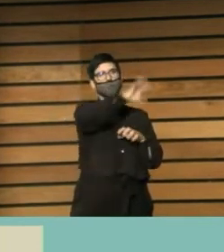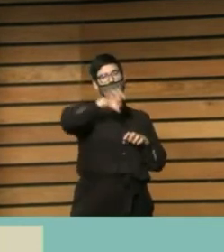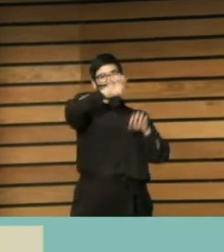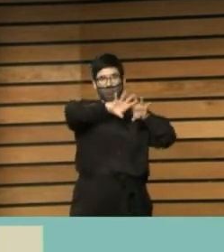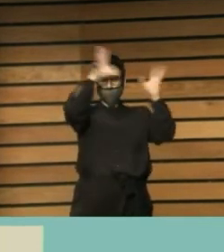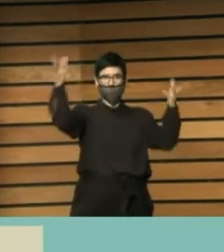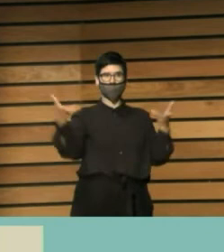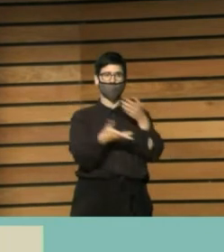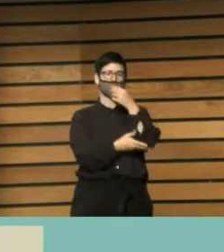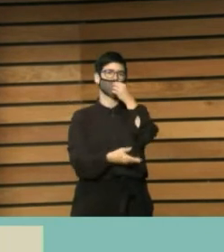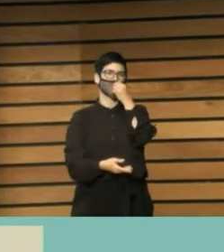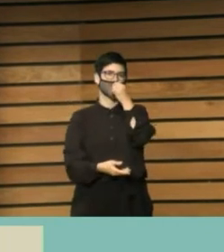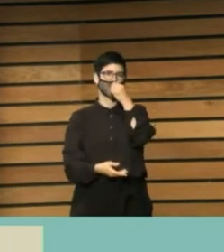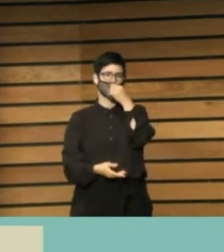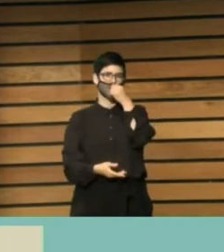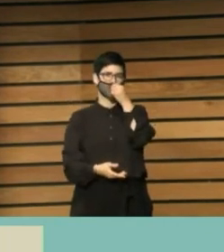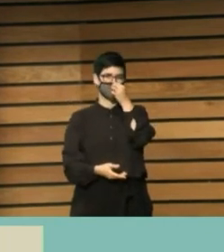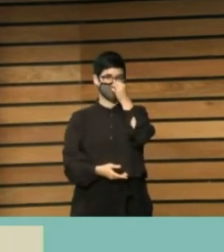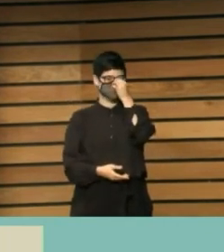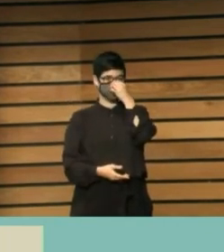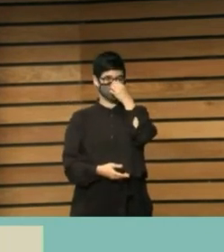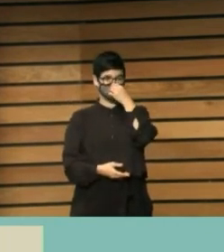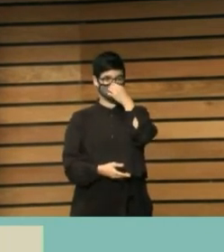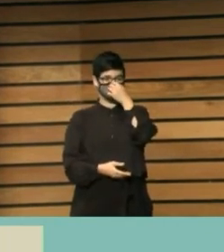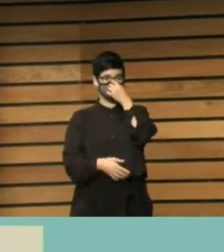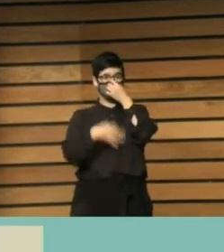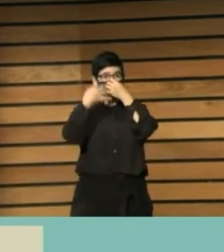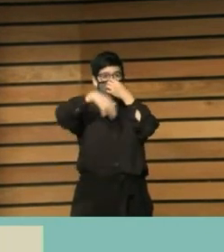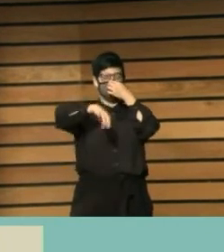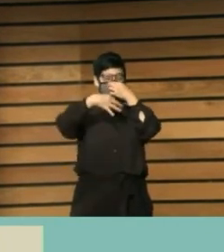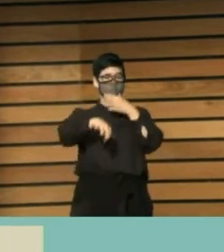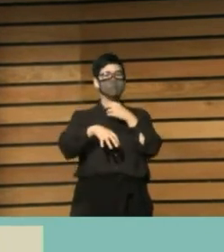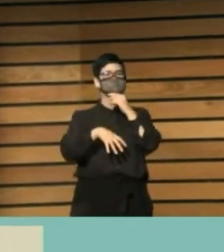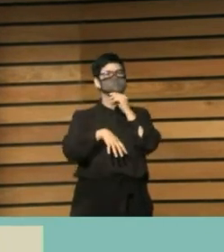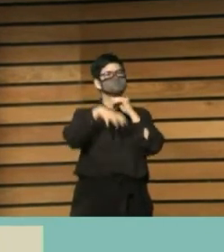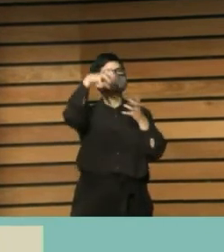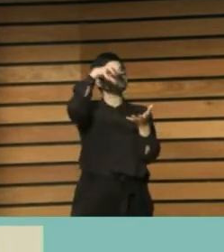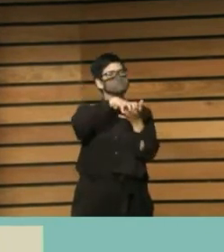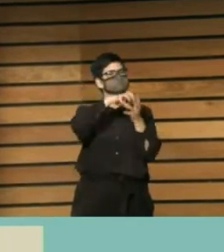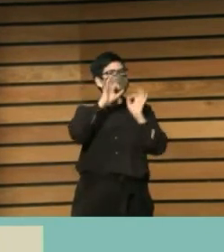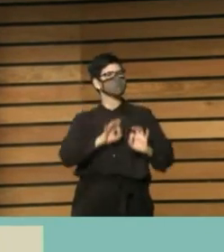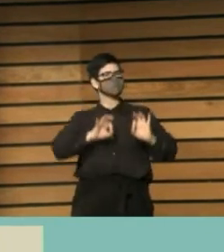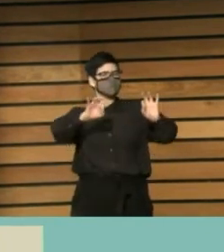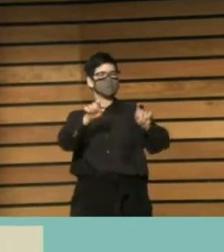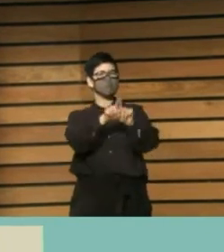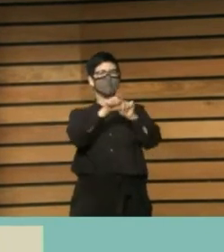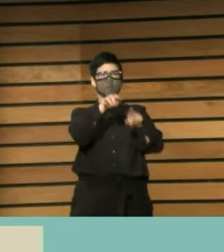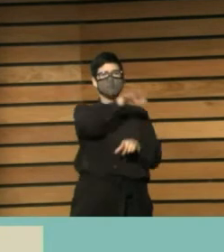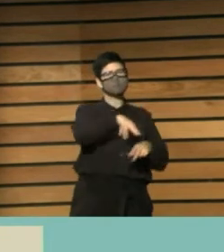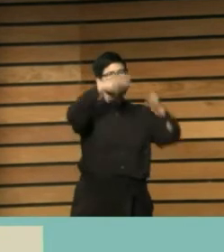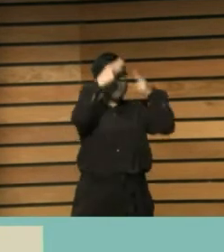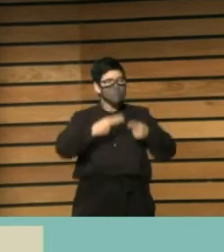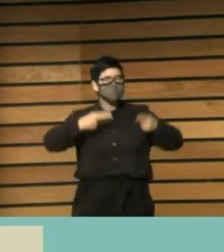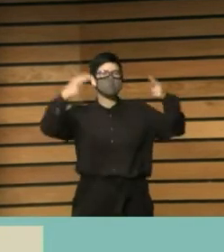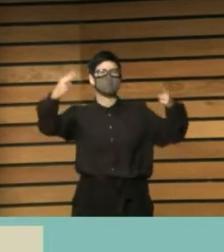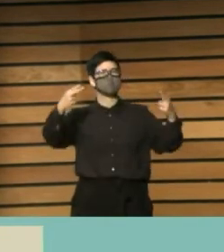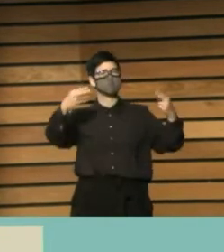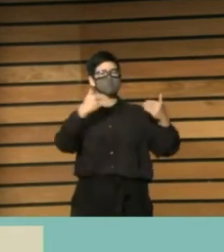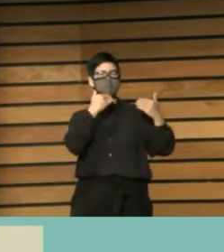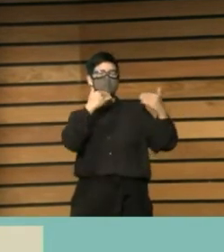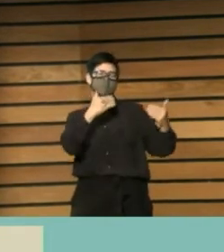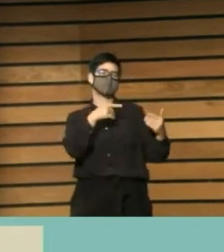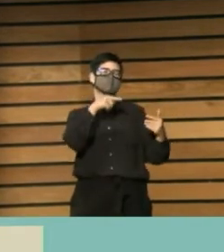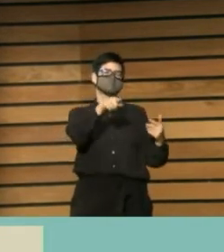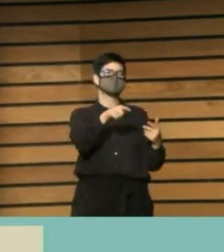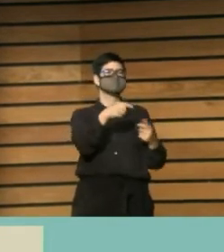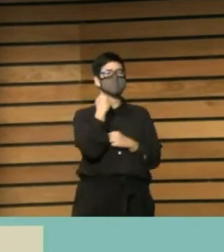Y suelen ser pues, infraestructuras singulares, espacios públicos que se convierten en el vehículo del giro social a través de su